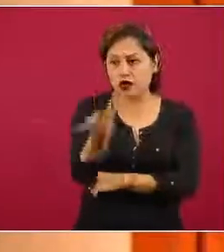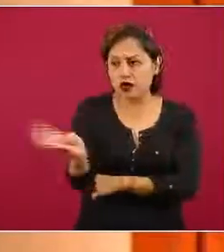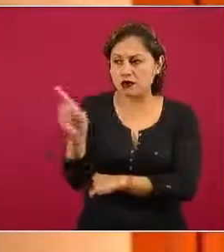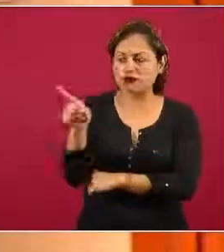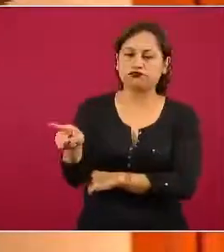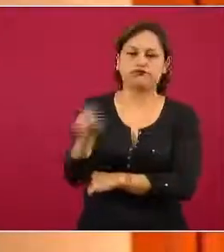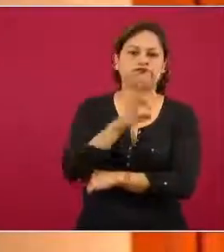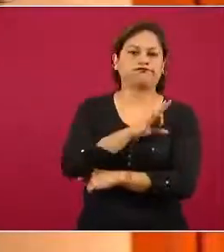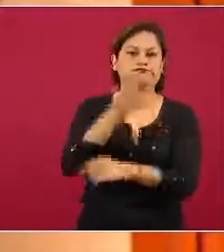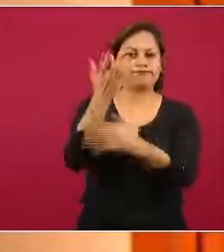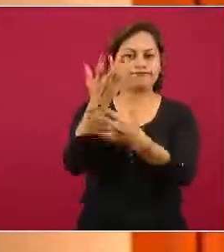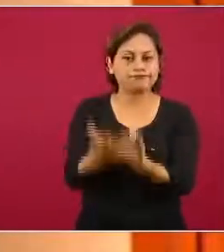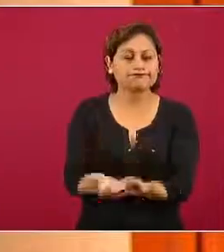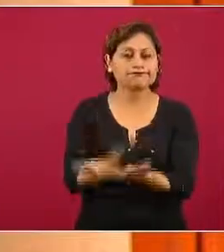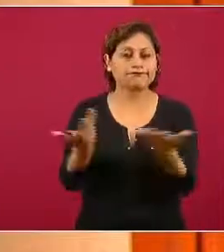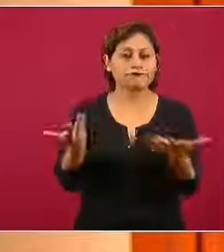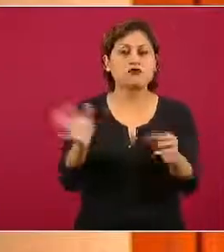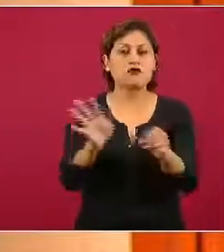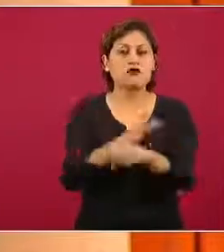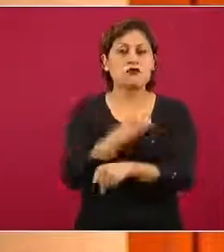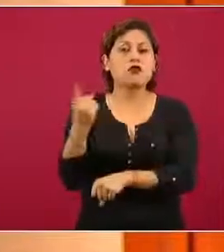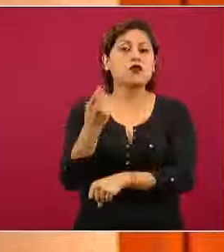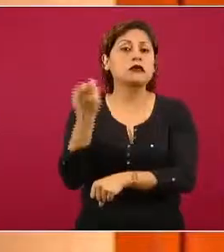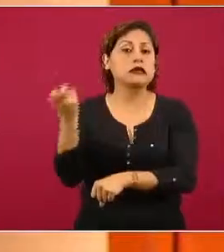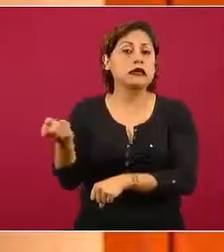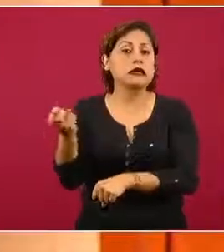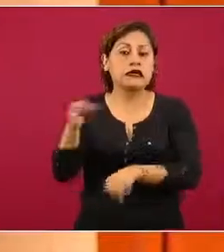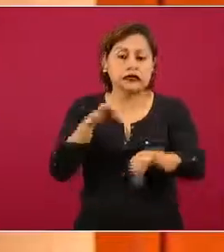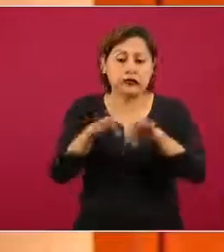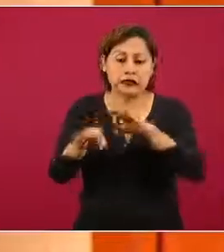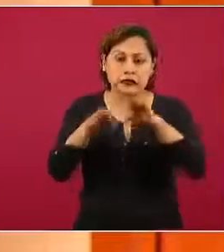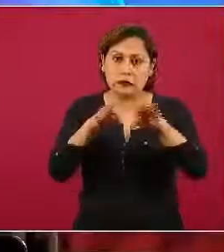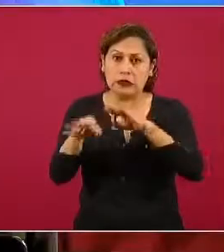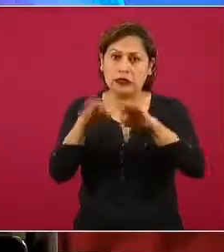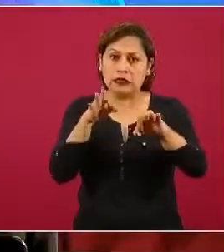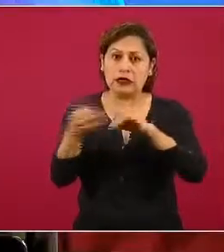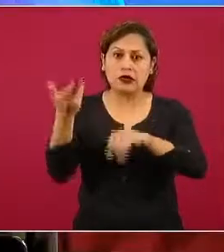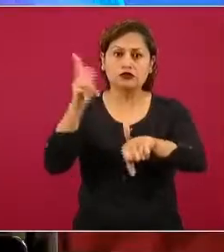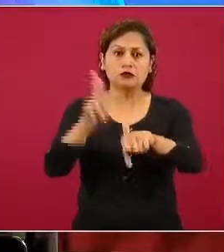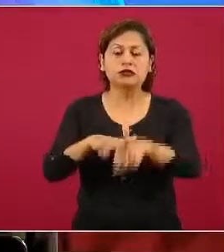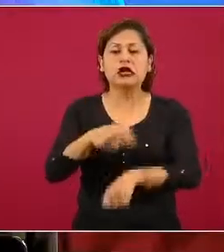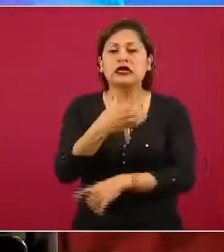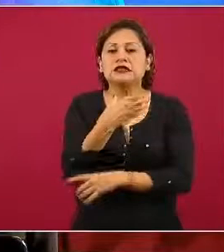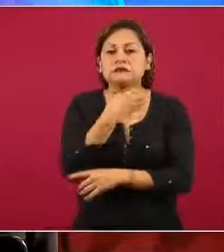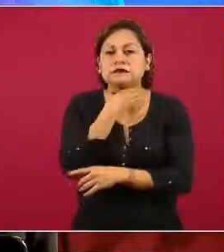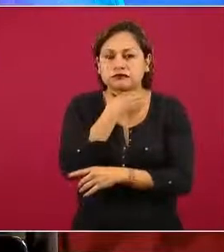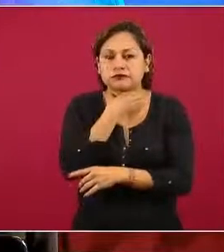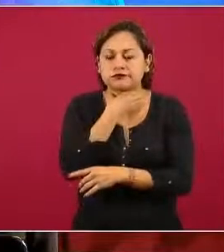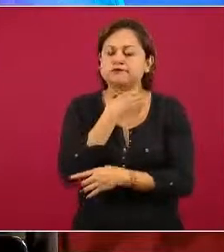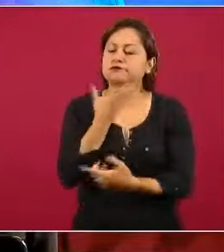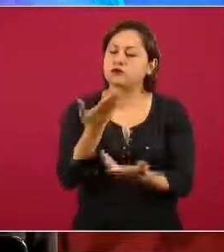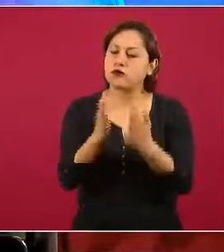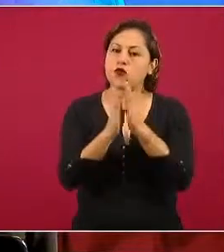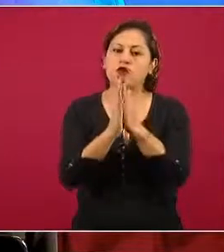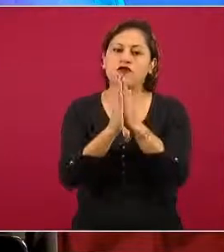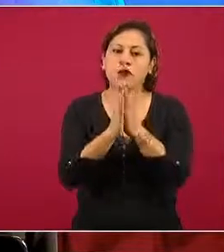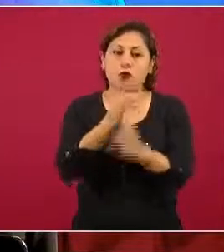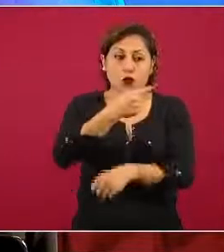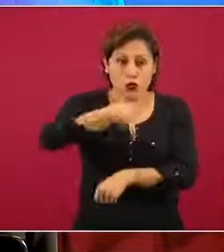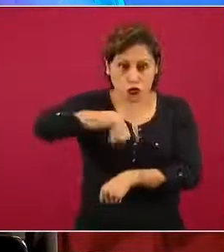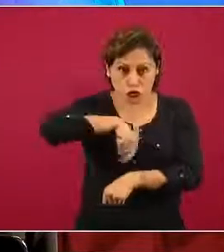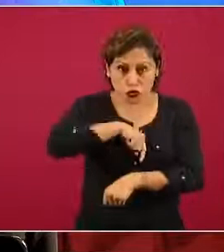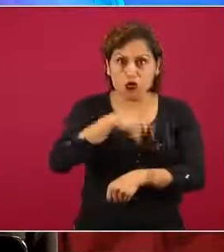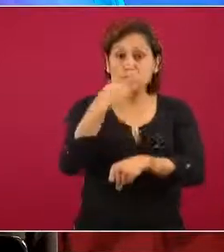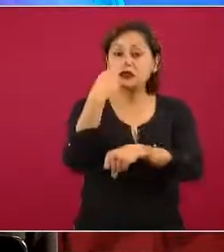y todos para evitar el colapso de nuestros hospitales. Está en nuestras manos, está en sus